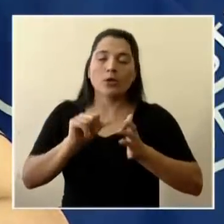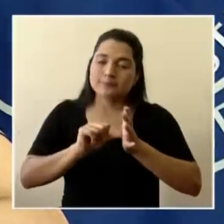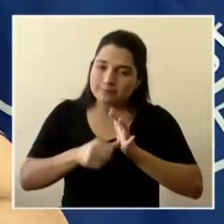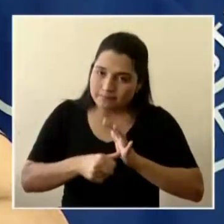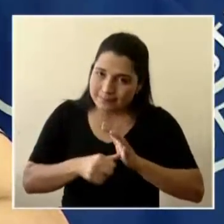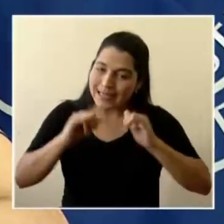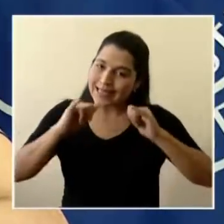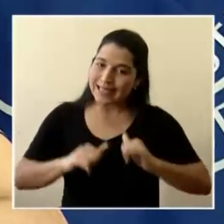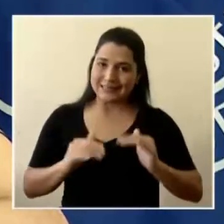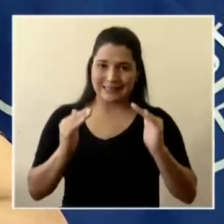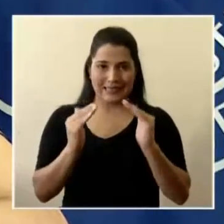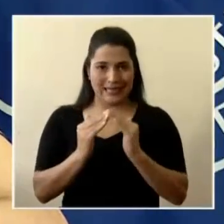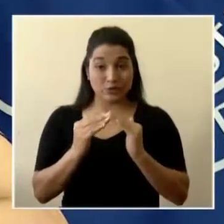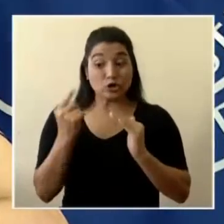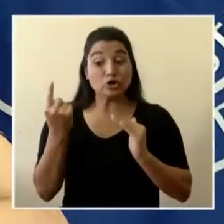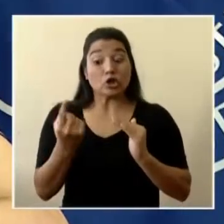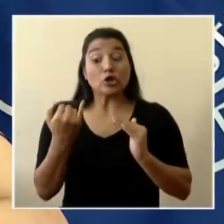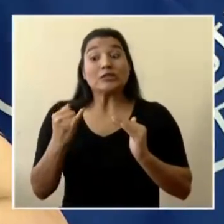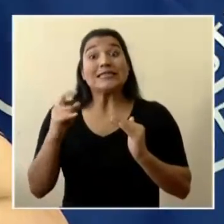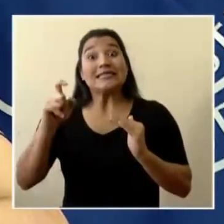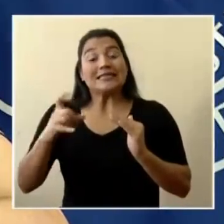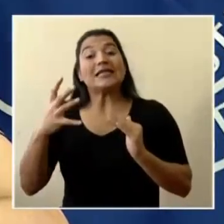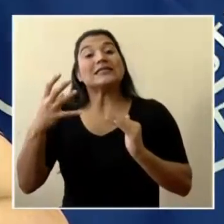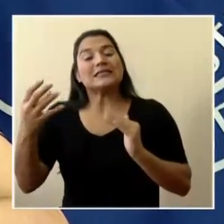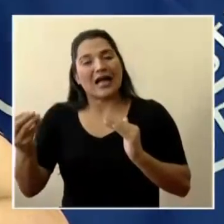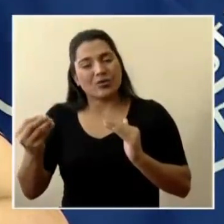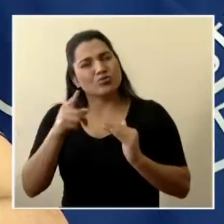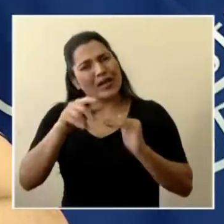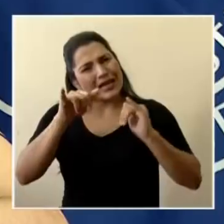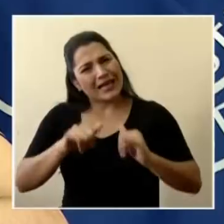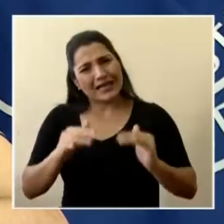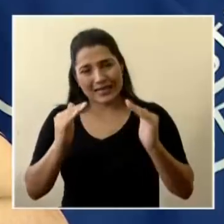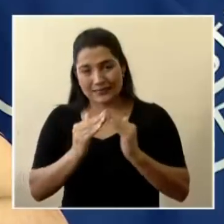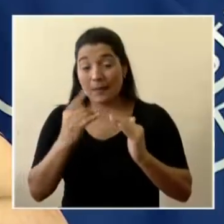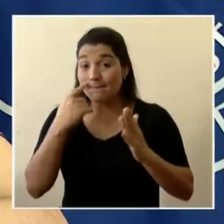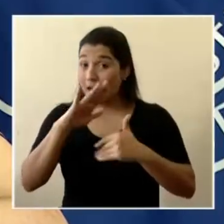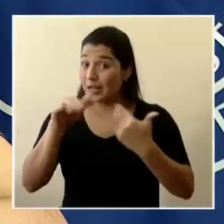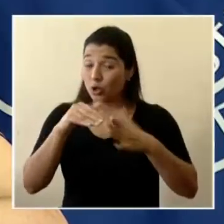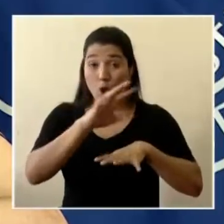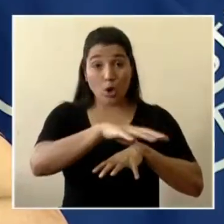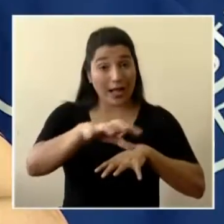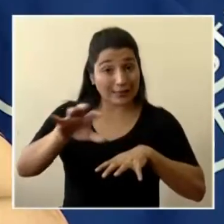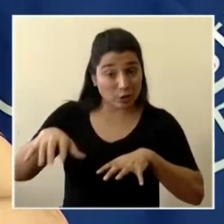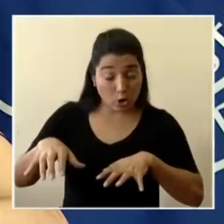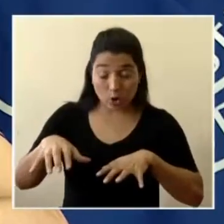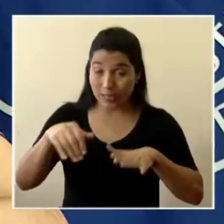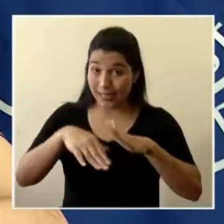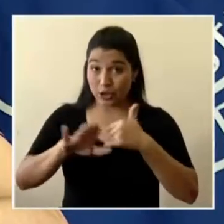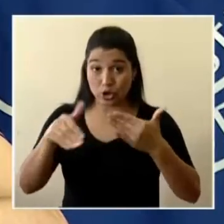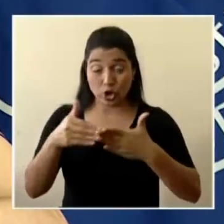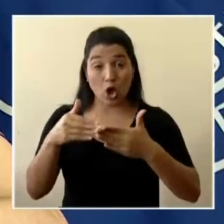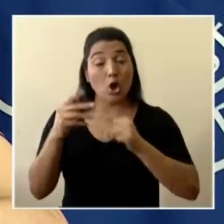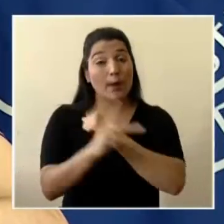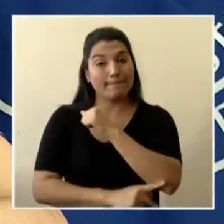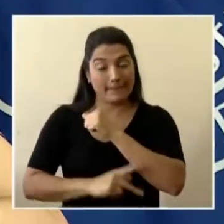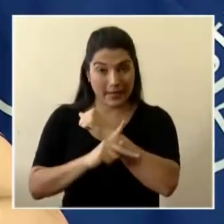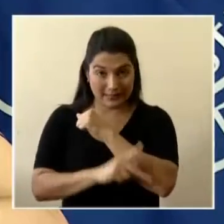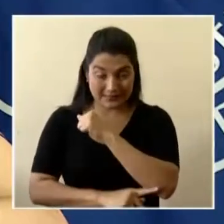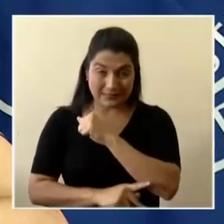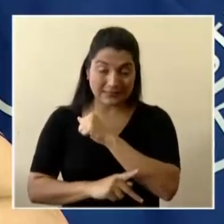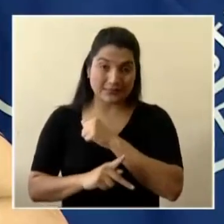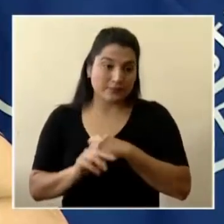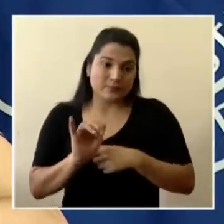sumamente necesario ir a lugares públicos, quedémonos en casa. Eso aplica para todos los cantones, para todos los distritos en todo el país. Es